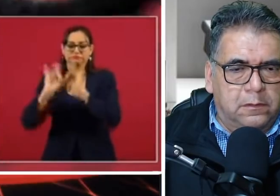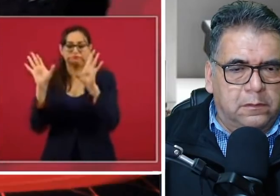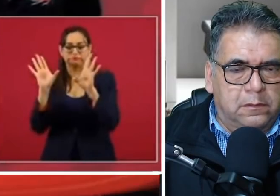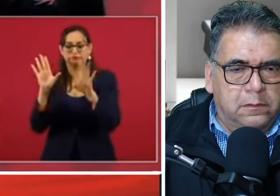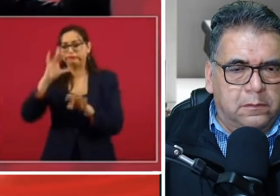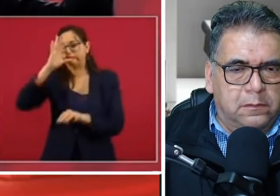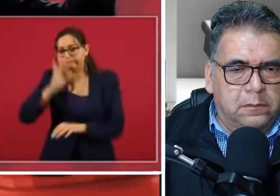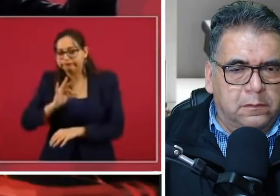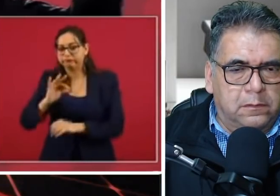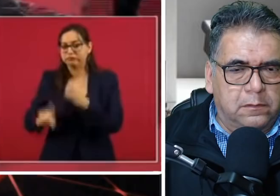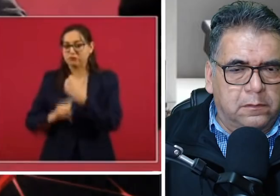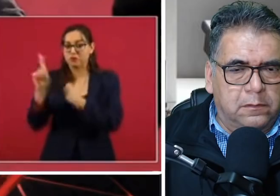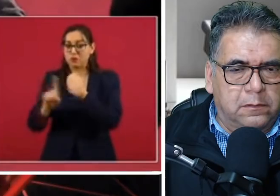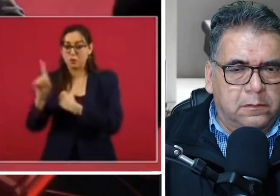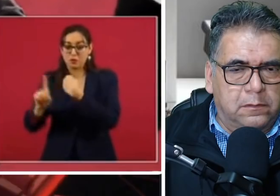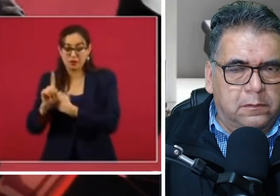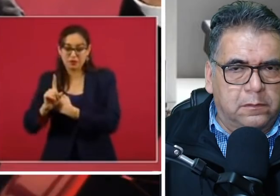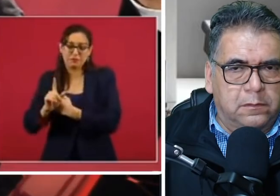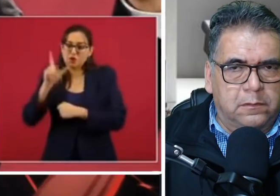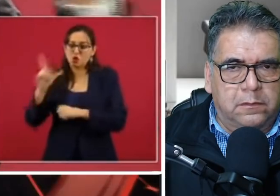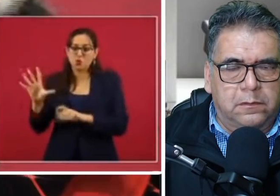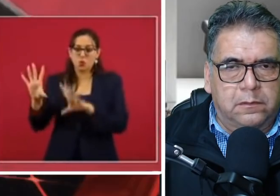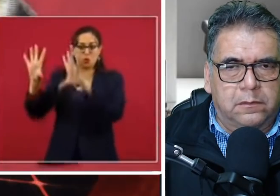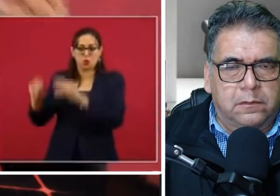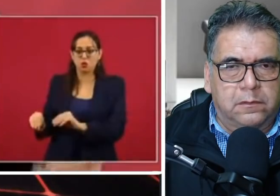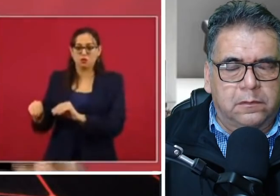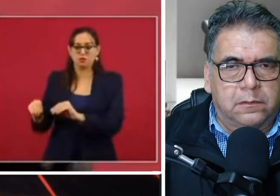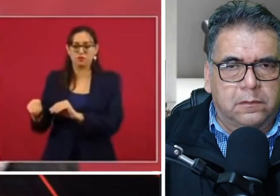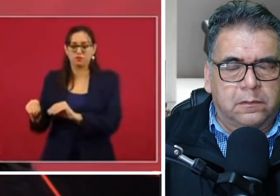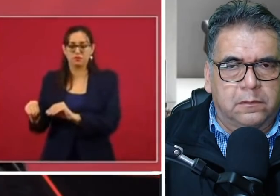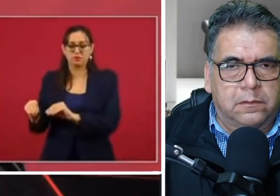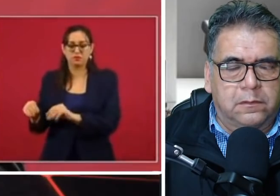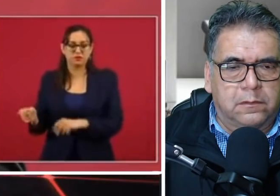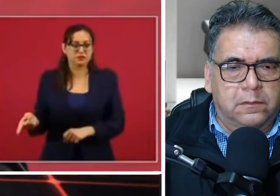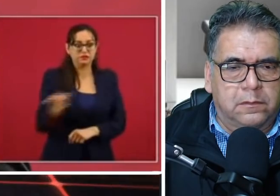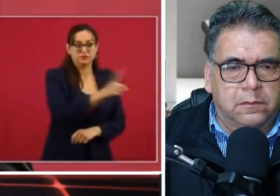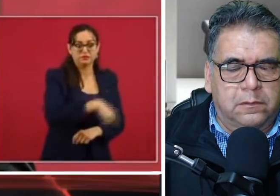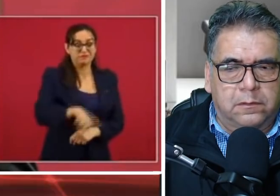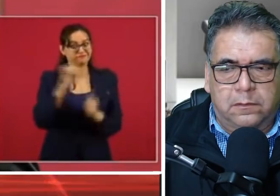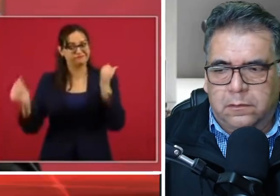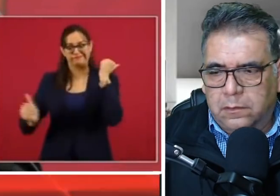y hacen pues un escándalo